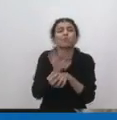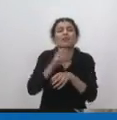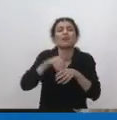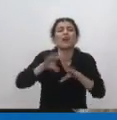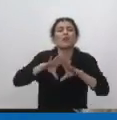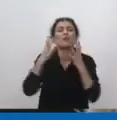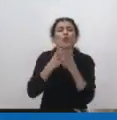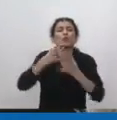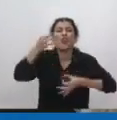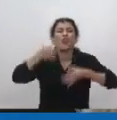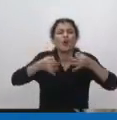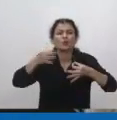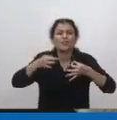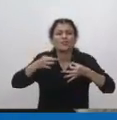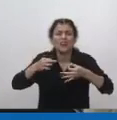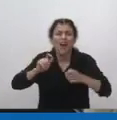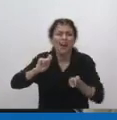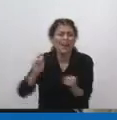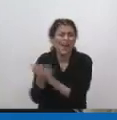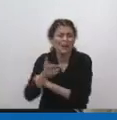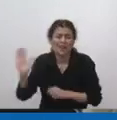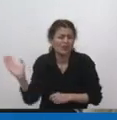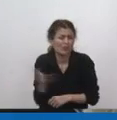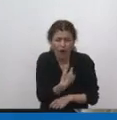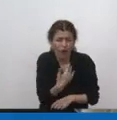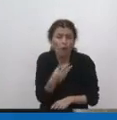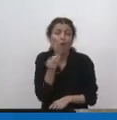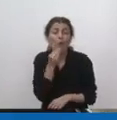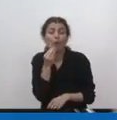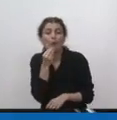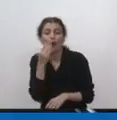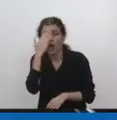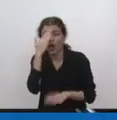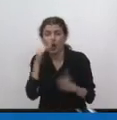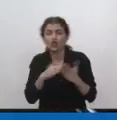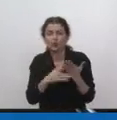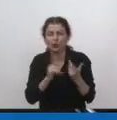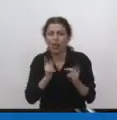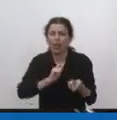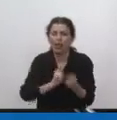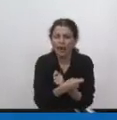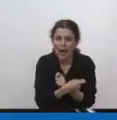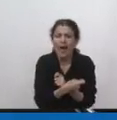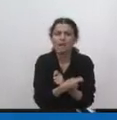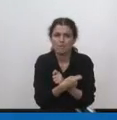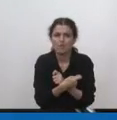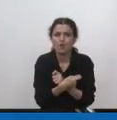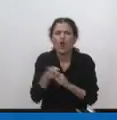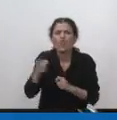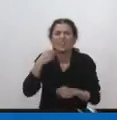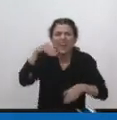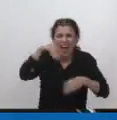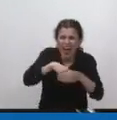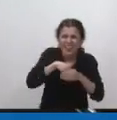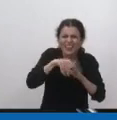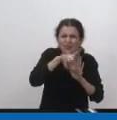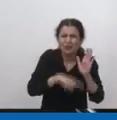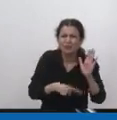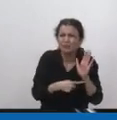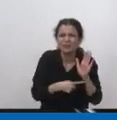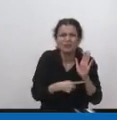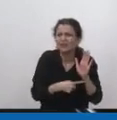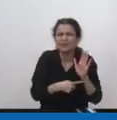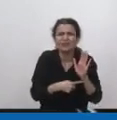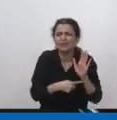absolutamente, la Constitución argentina. Un andamiaje legal, acaba de decir